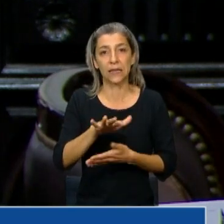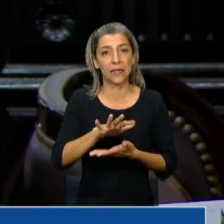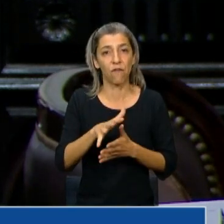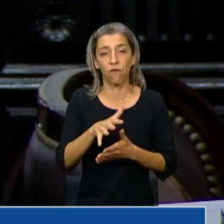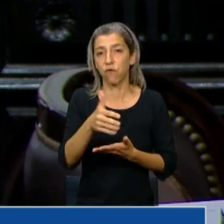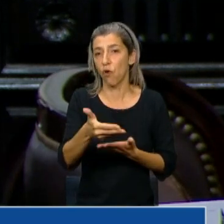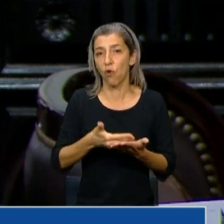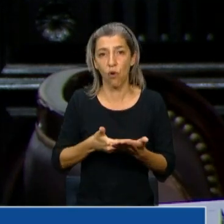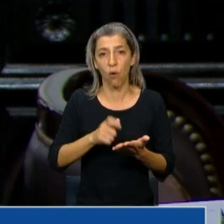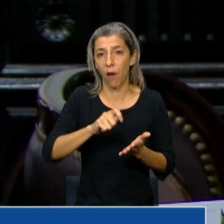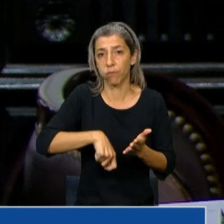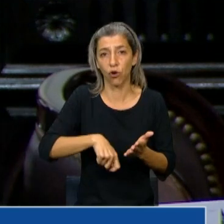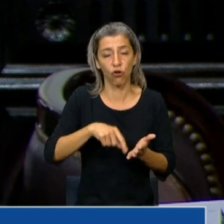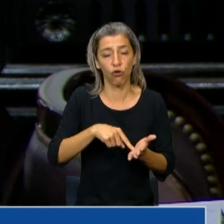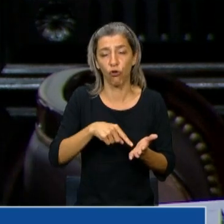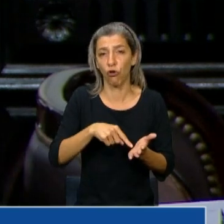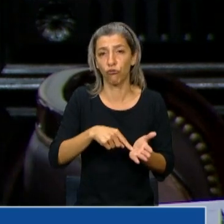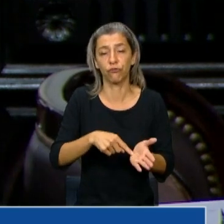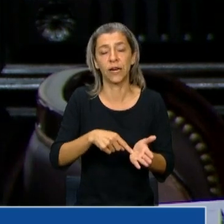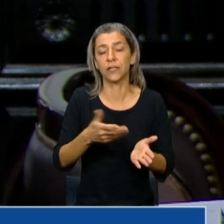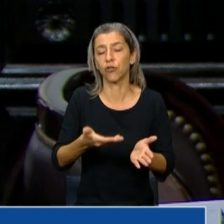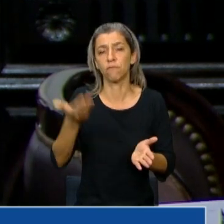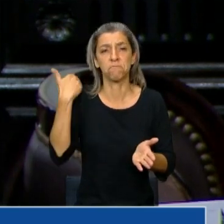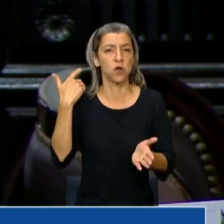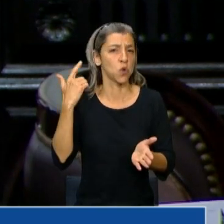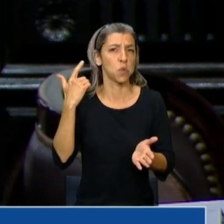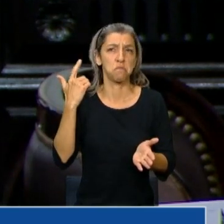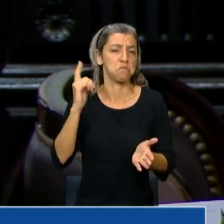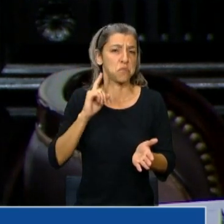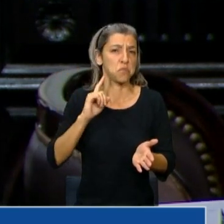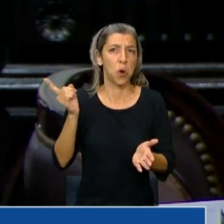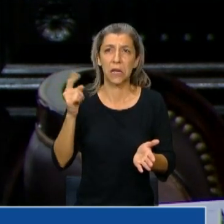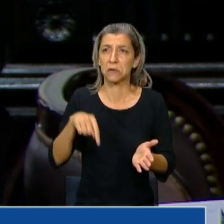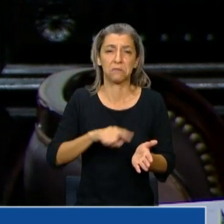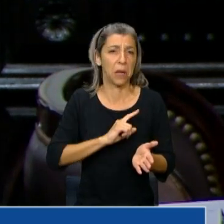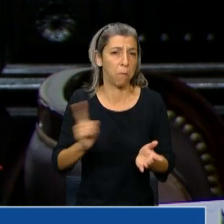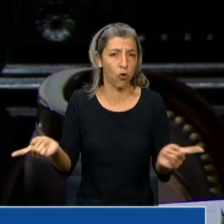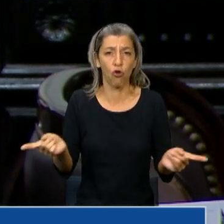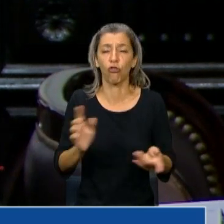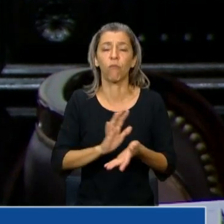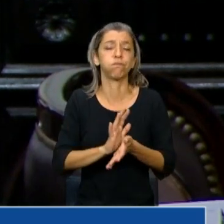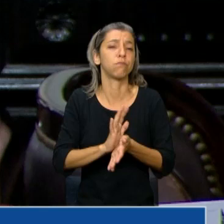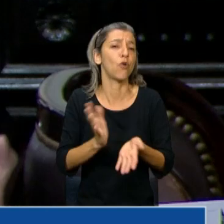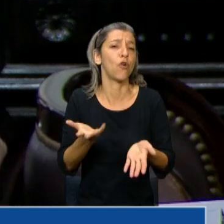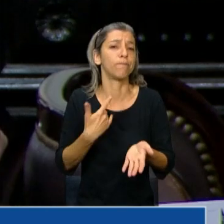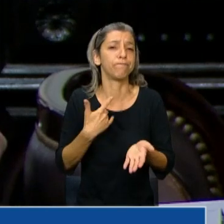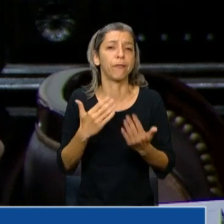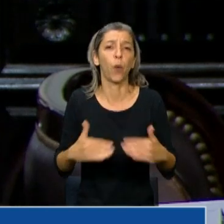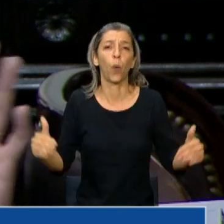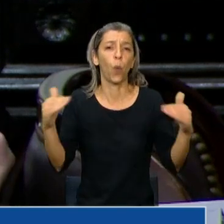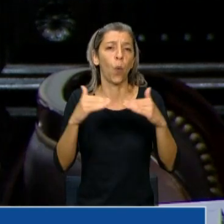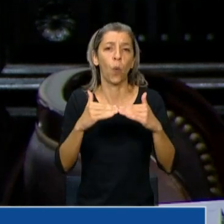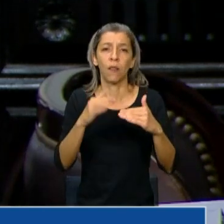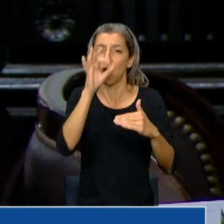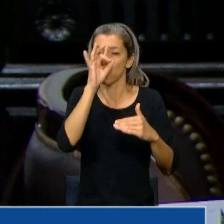fue, no lo es ni será un contrato que tenga una relación paritaria de igualdad de partes. Es